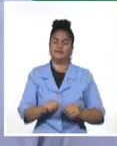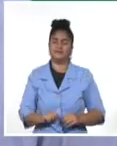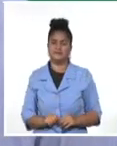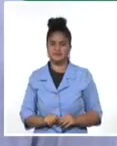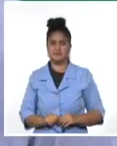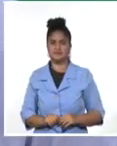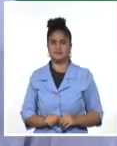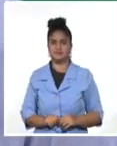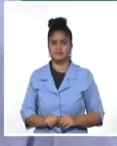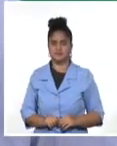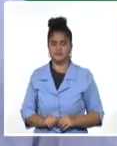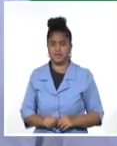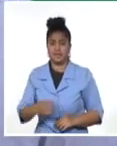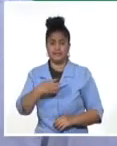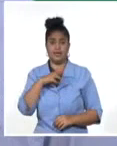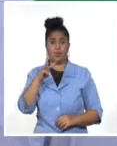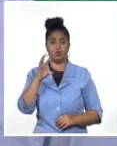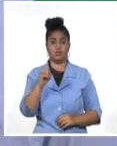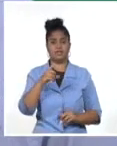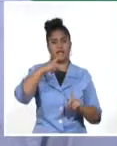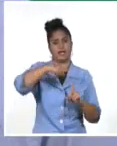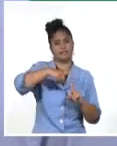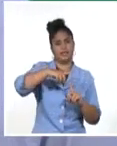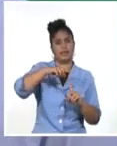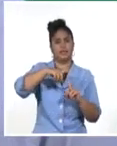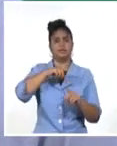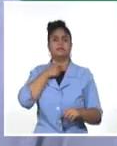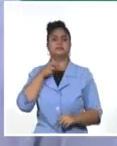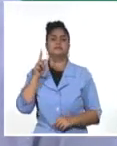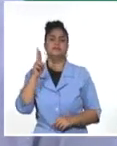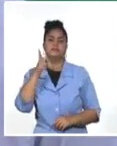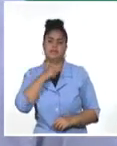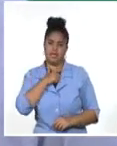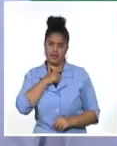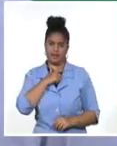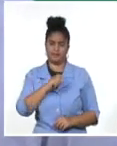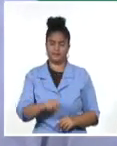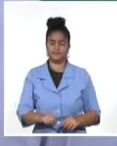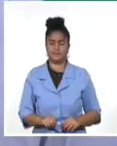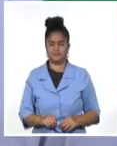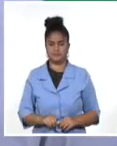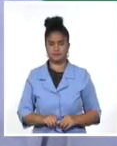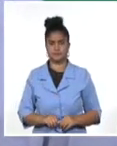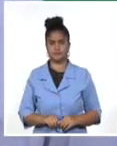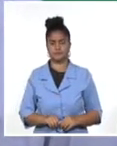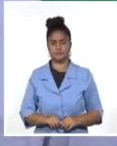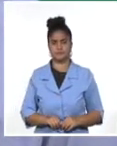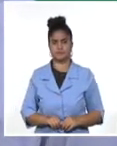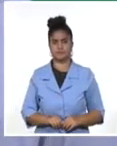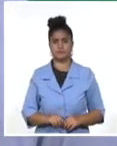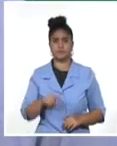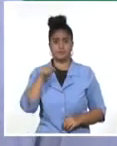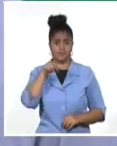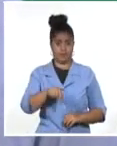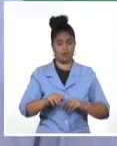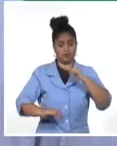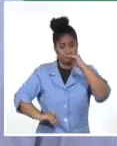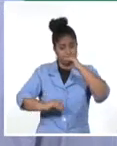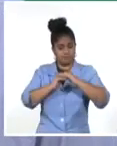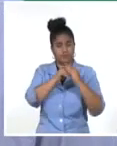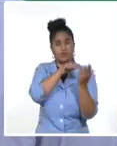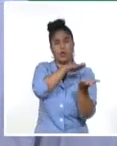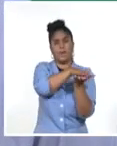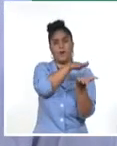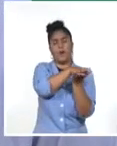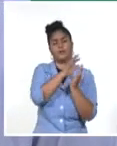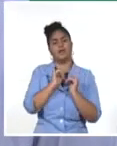30 teraflops y en su conjunto disponemos de casi 900 núcleos de procesamiento. Esta gran capacidad de